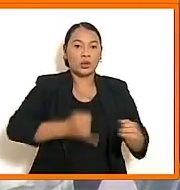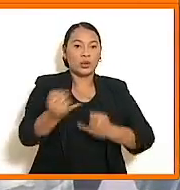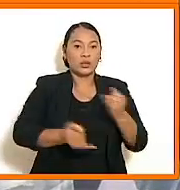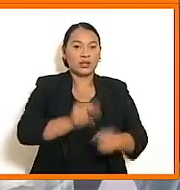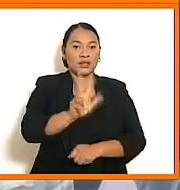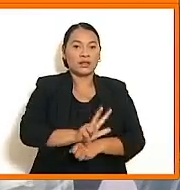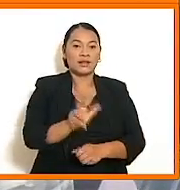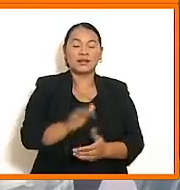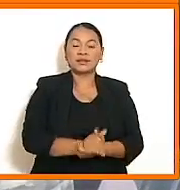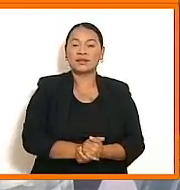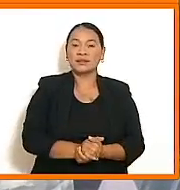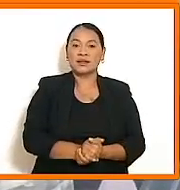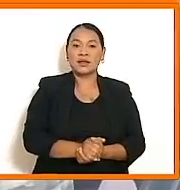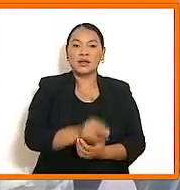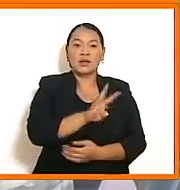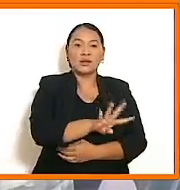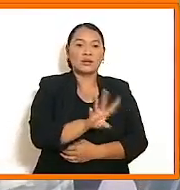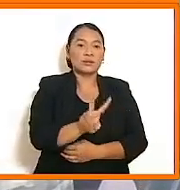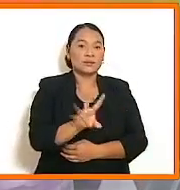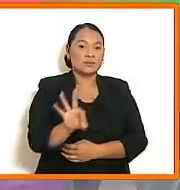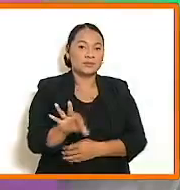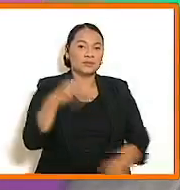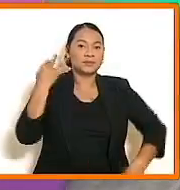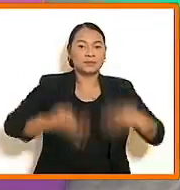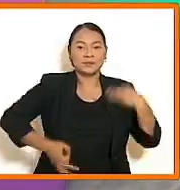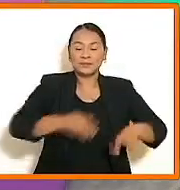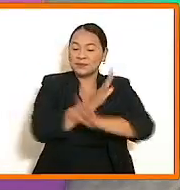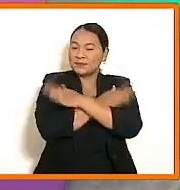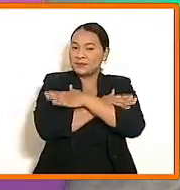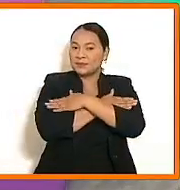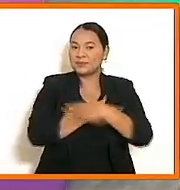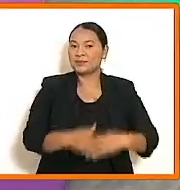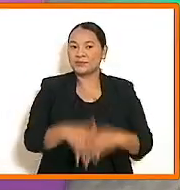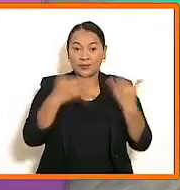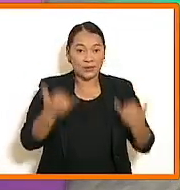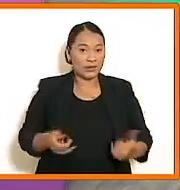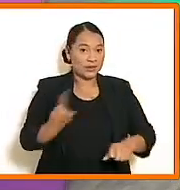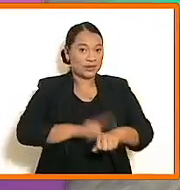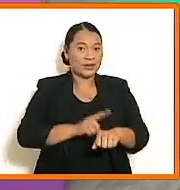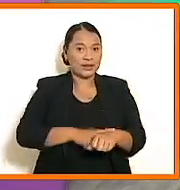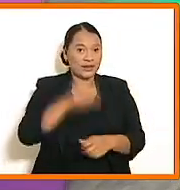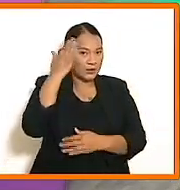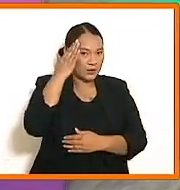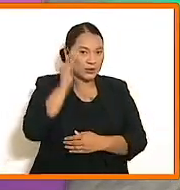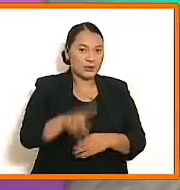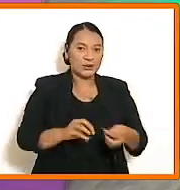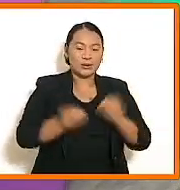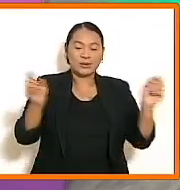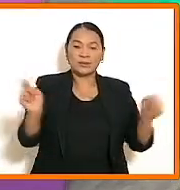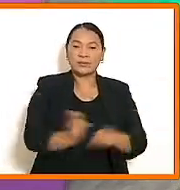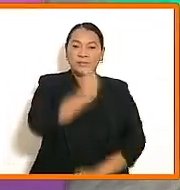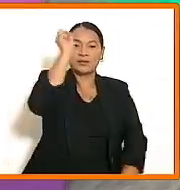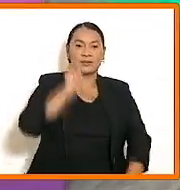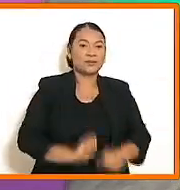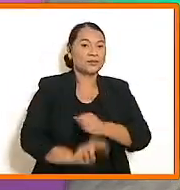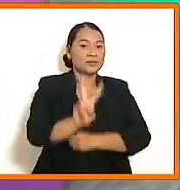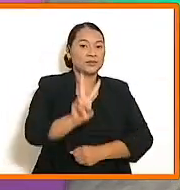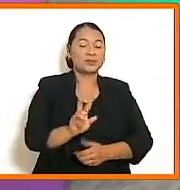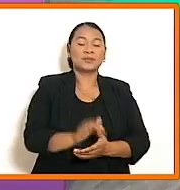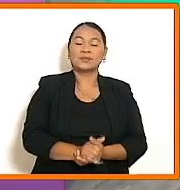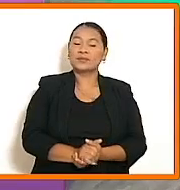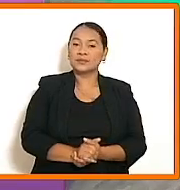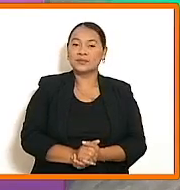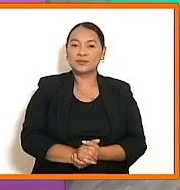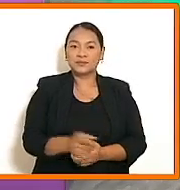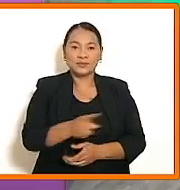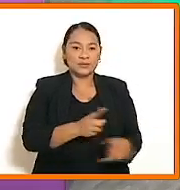el 429, felicidades. Ahora es momento de conocer los dos afortunados números ganadores en premiados.